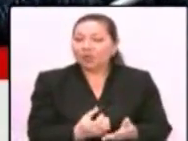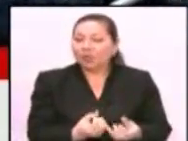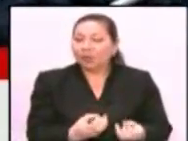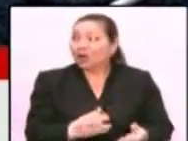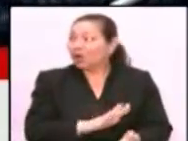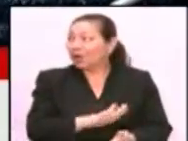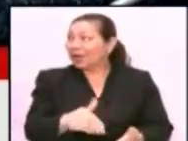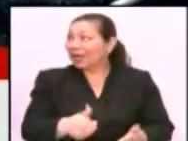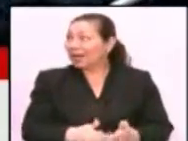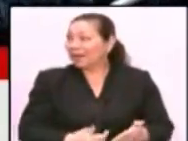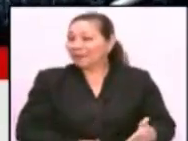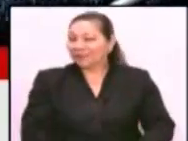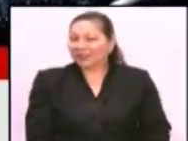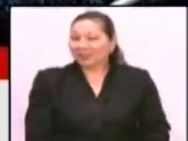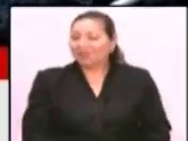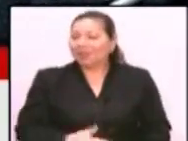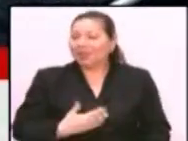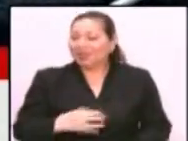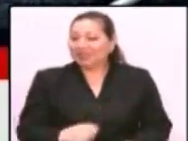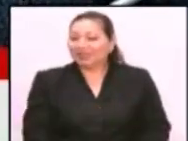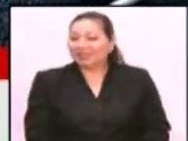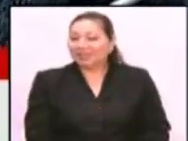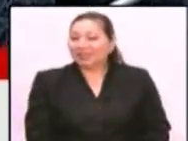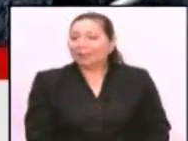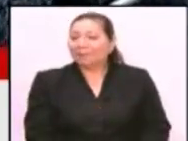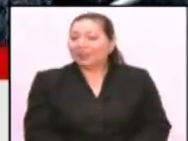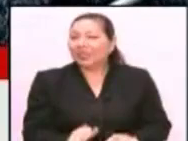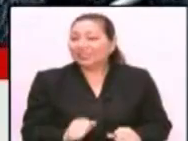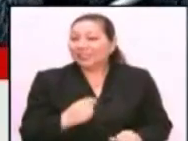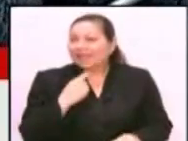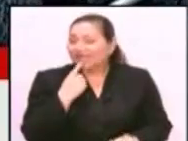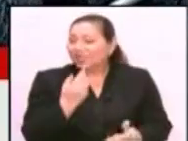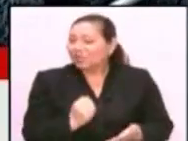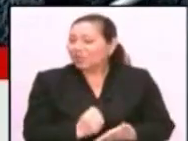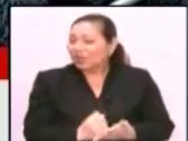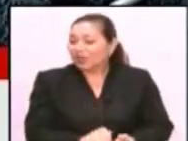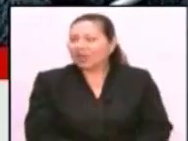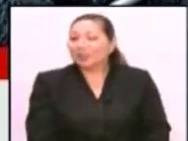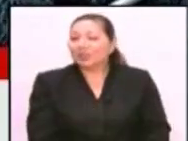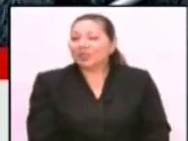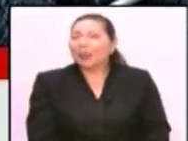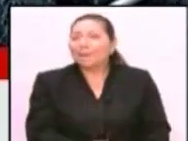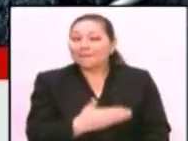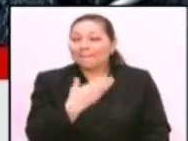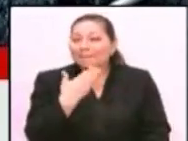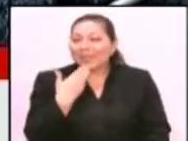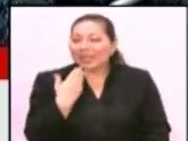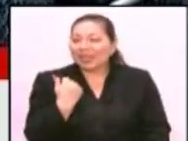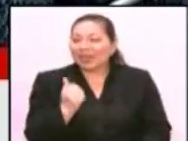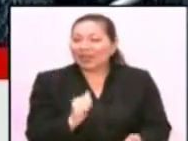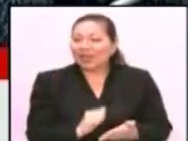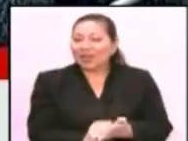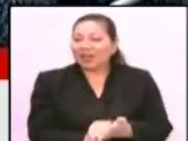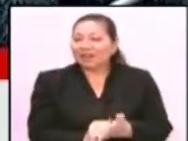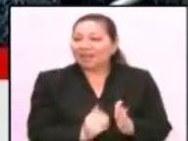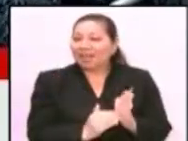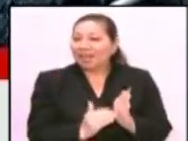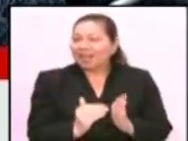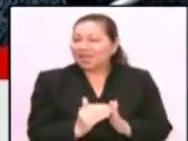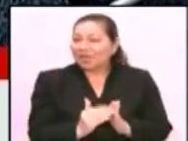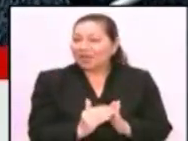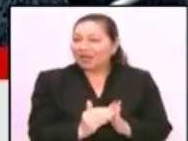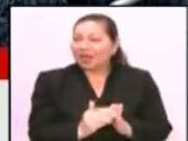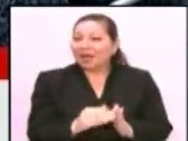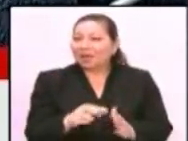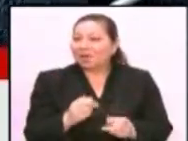muchísimo, porque todo lo que podemos hacer nosotros por fuera es una ayuda apenas de gotas de agua. Es un esfuerzo enorme que hizo el